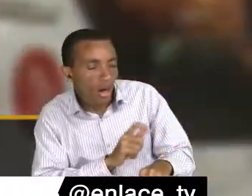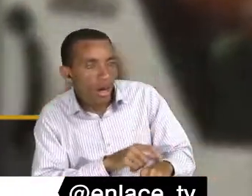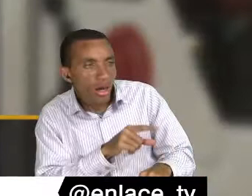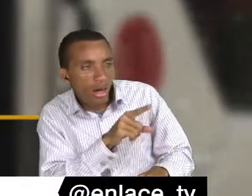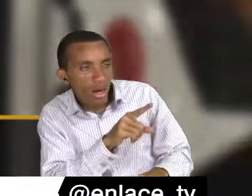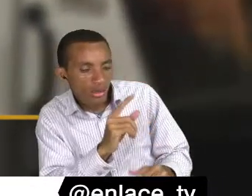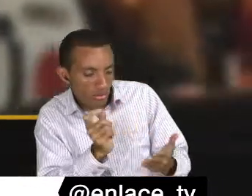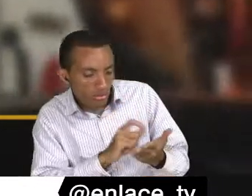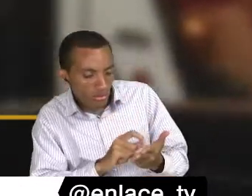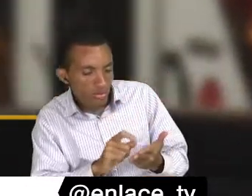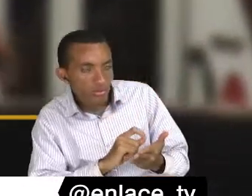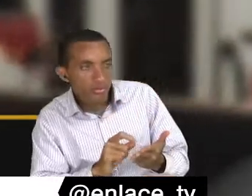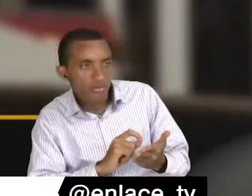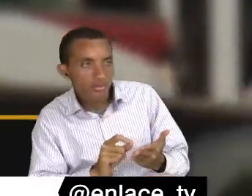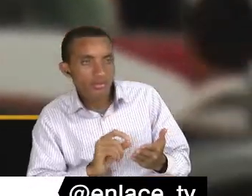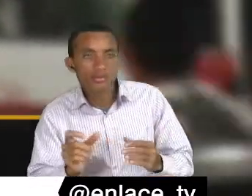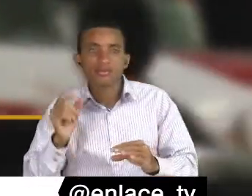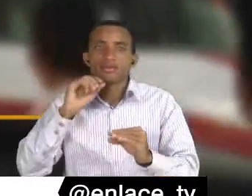través